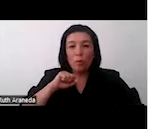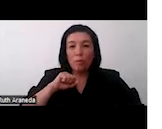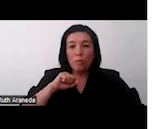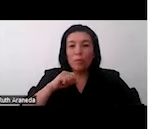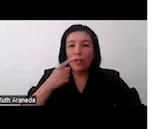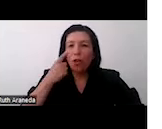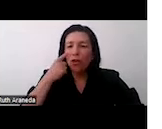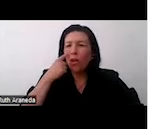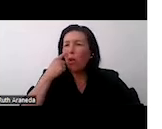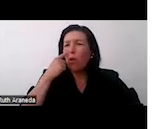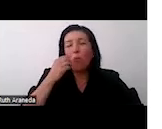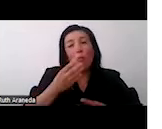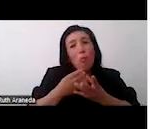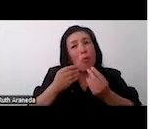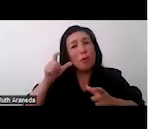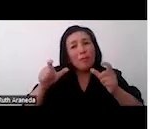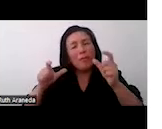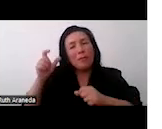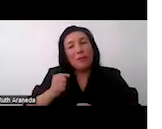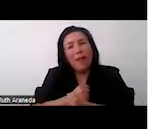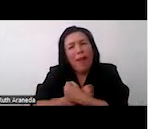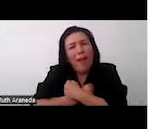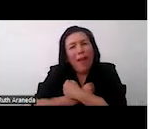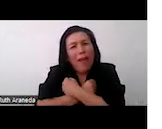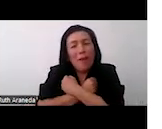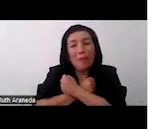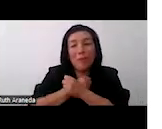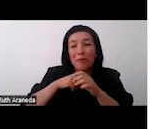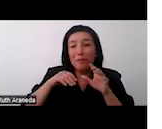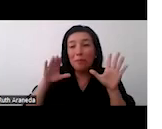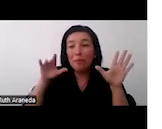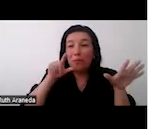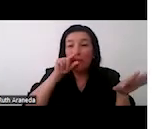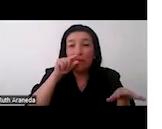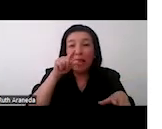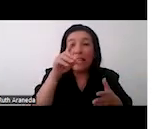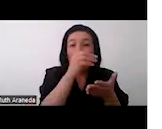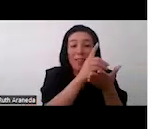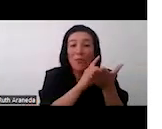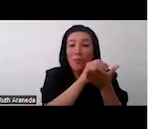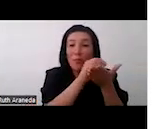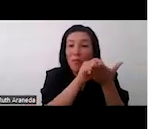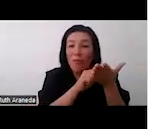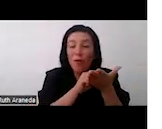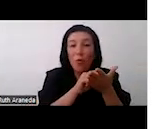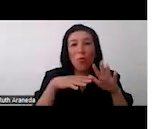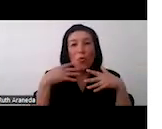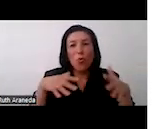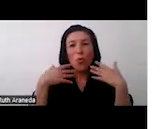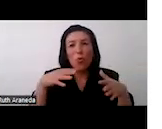conocí mucha gente que amaba las aves y la verdad es que la ilustración es una herramienta súper